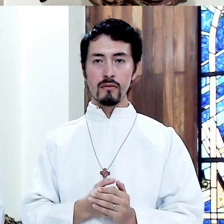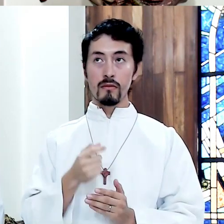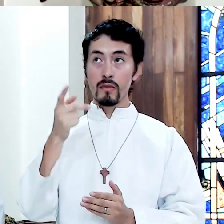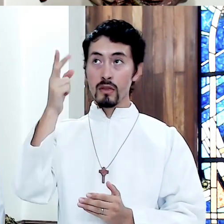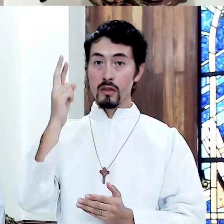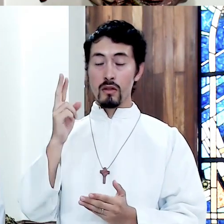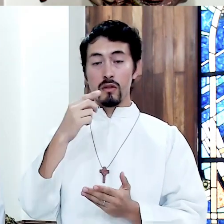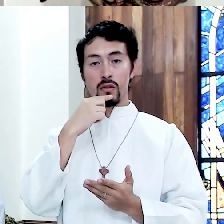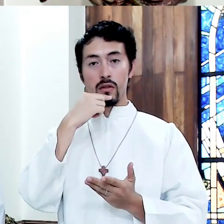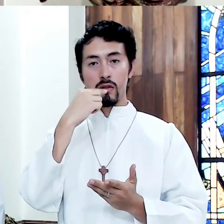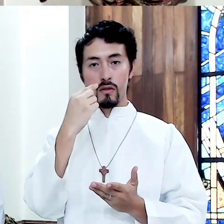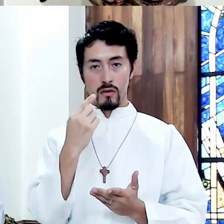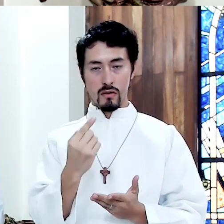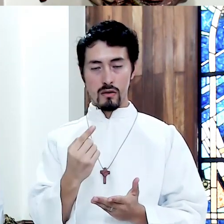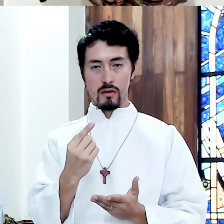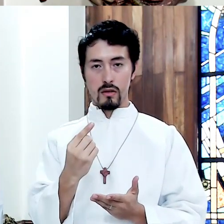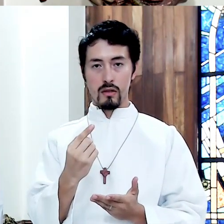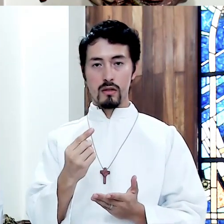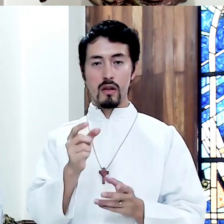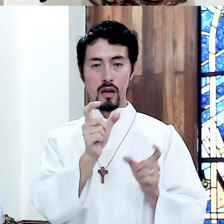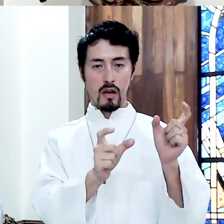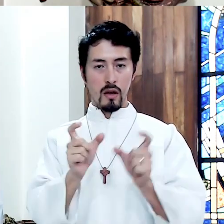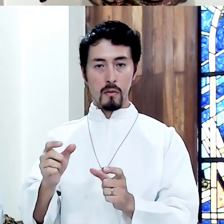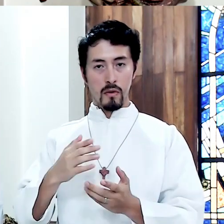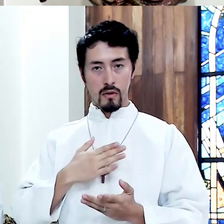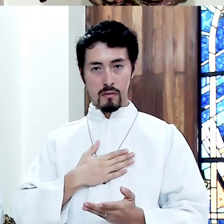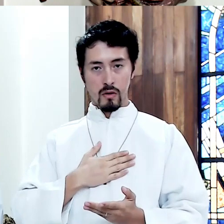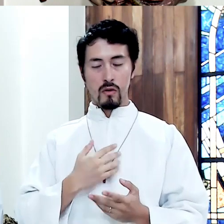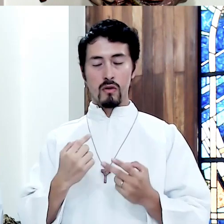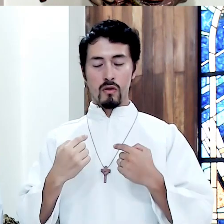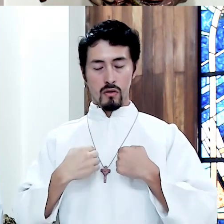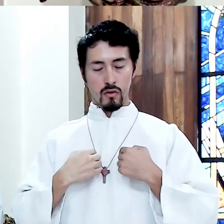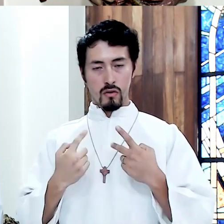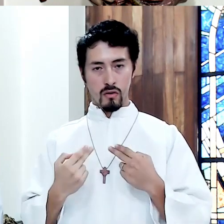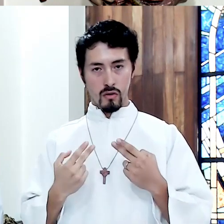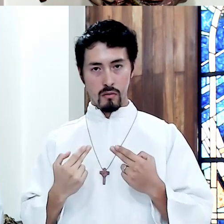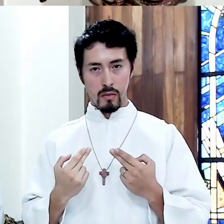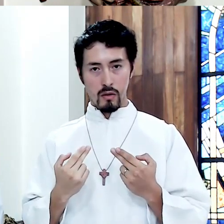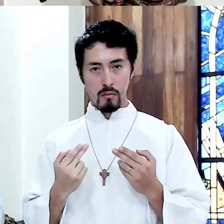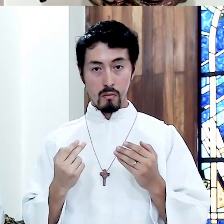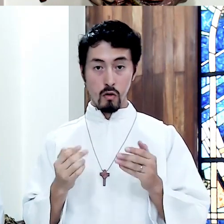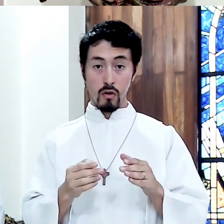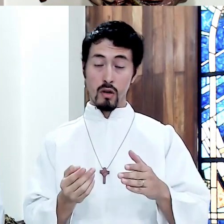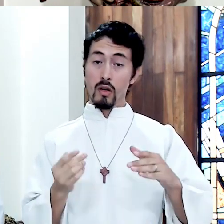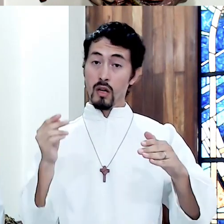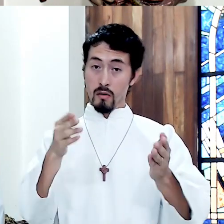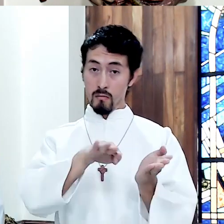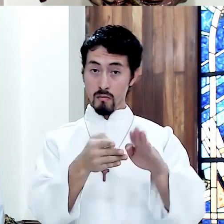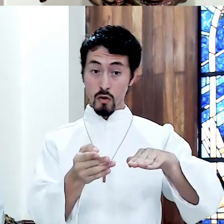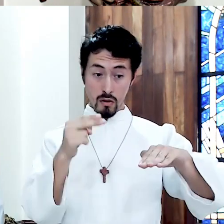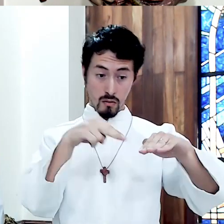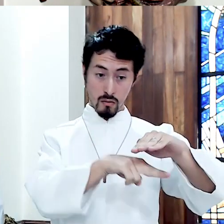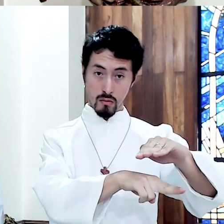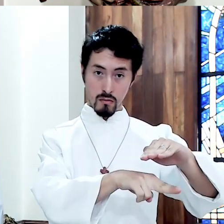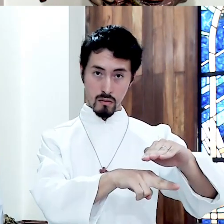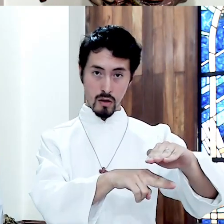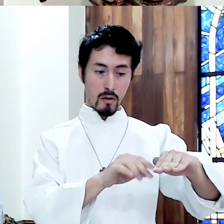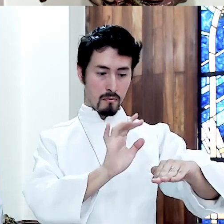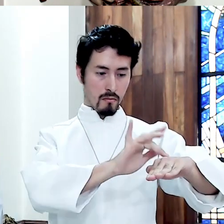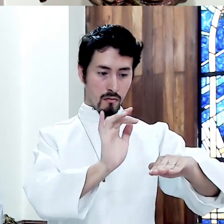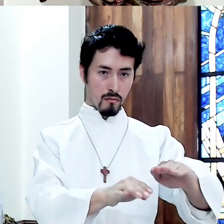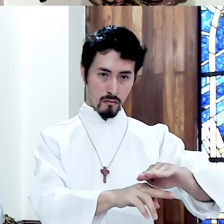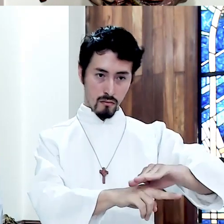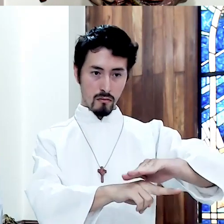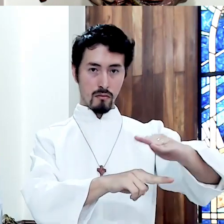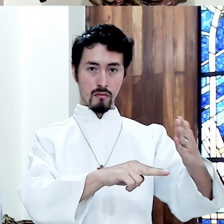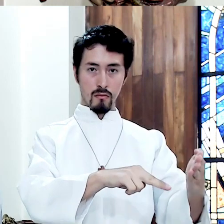Dios: pueblo mío, yo mismo abriré sus sepulcros, los haré salir de